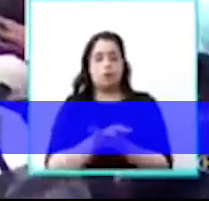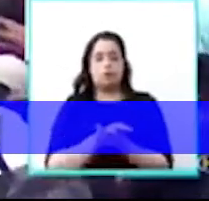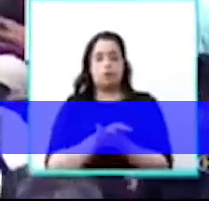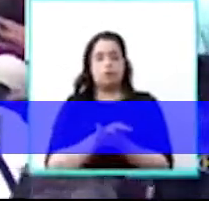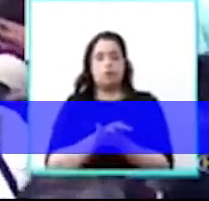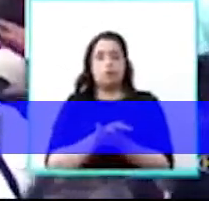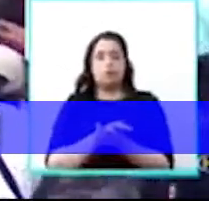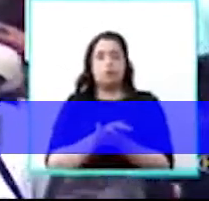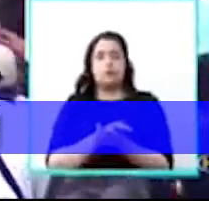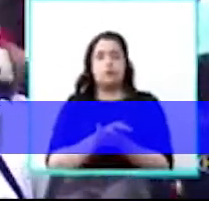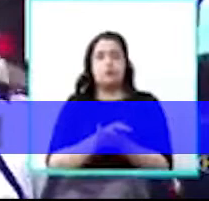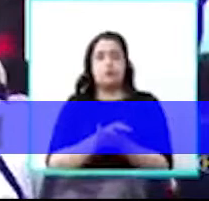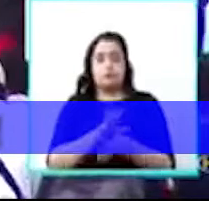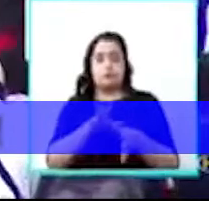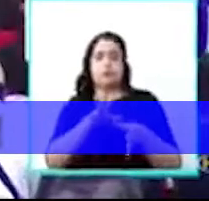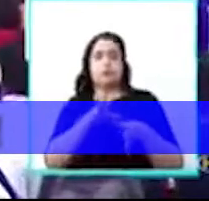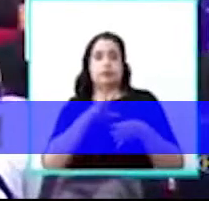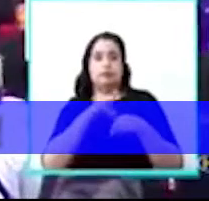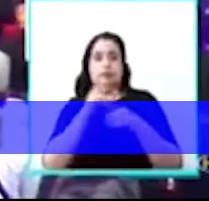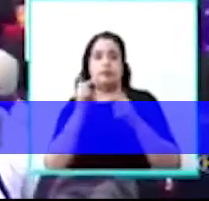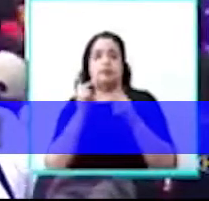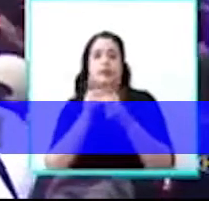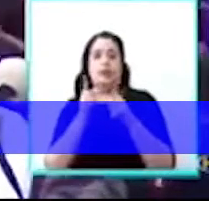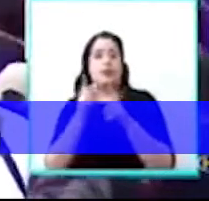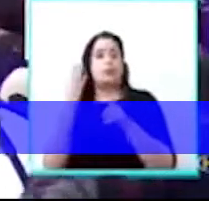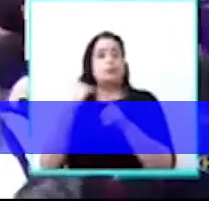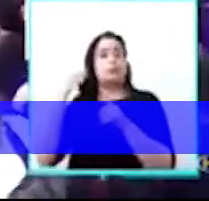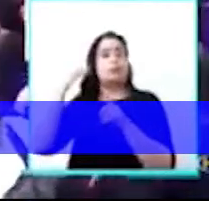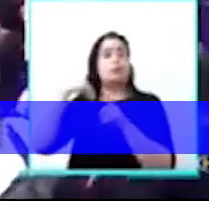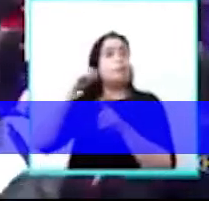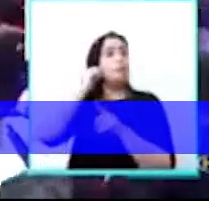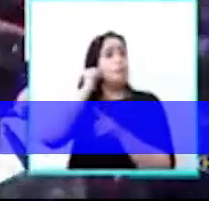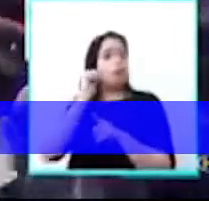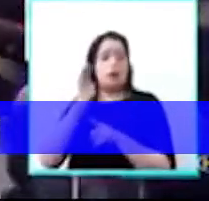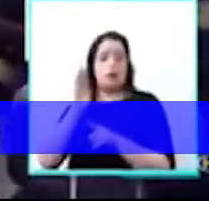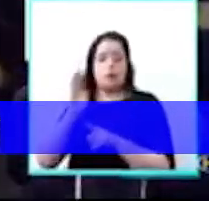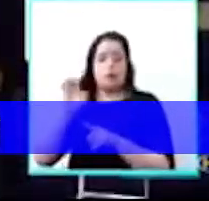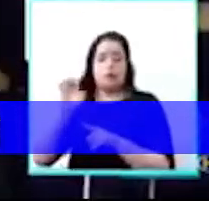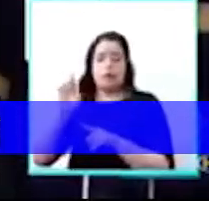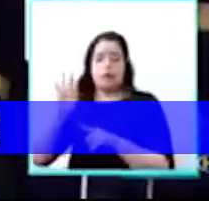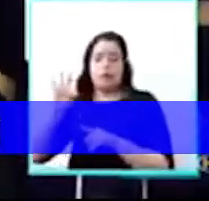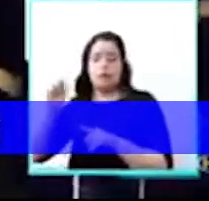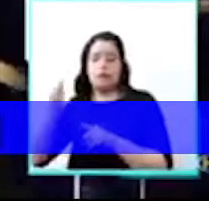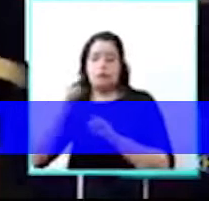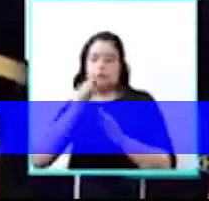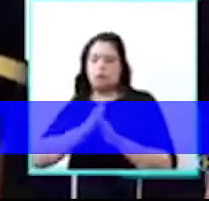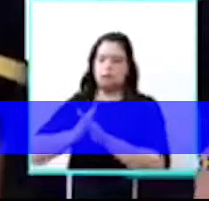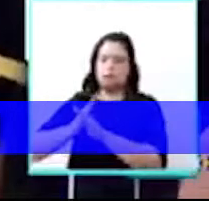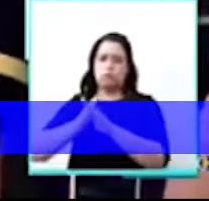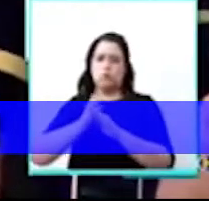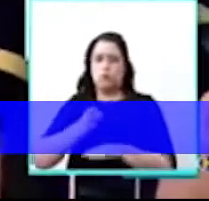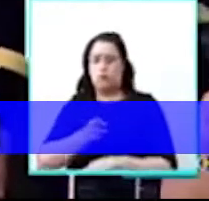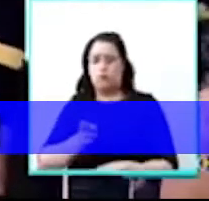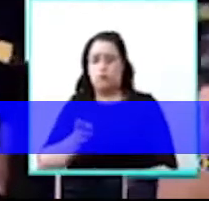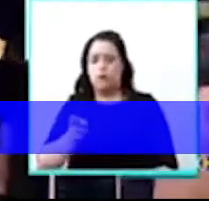palabras de la luchadora Berta Cáceres, guardiana del río Gualcarque, y de los